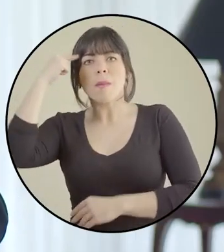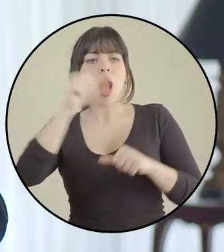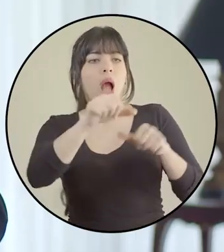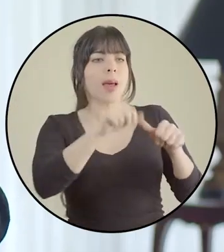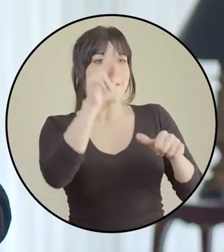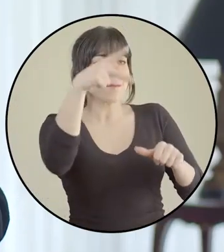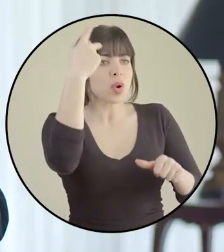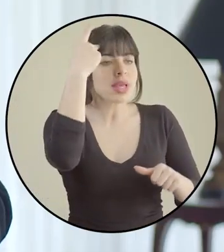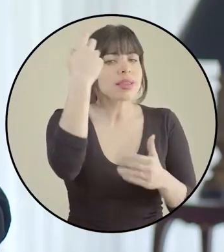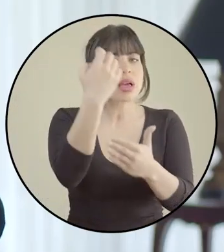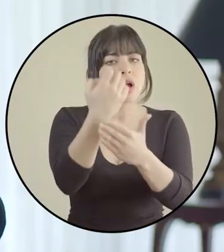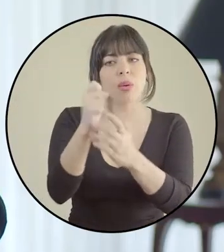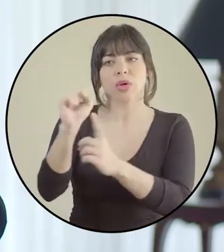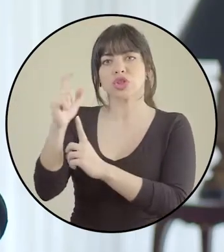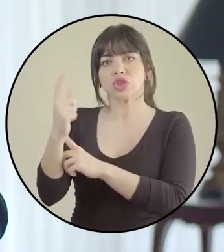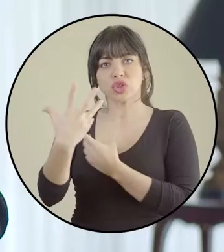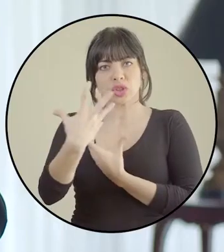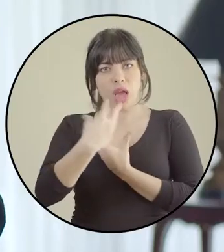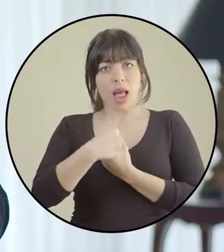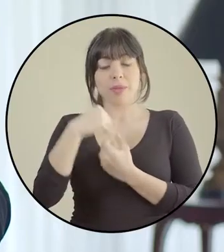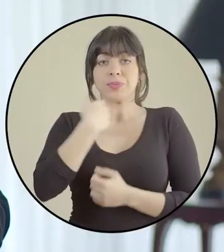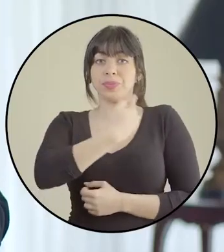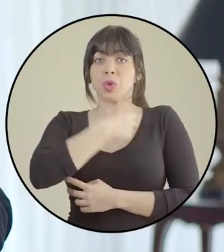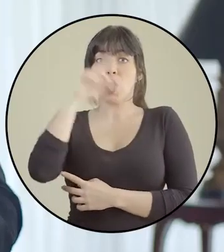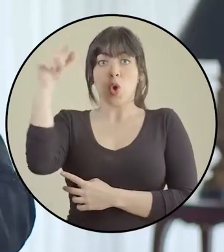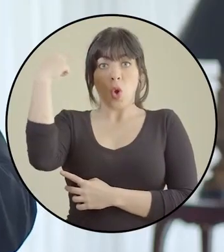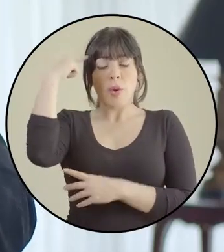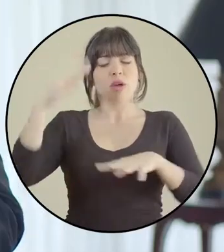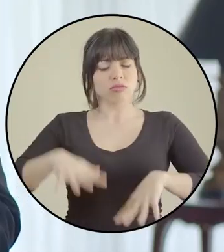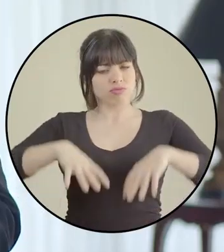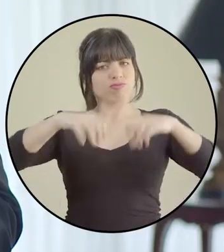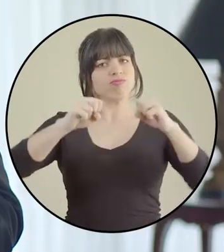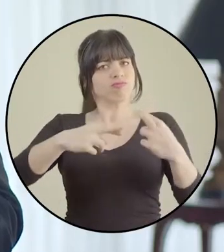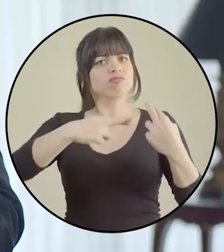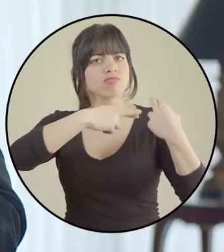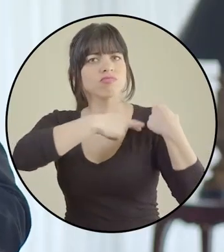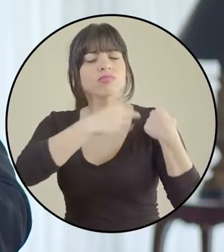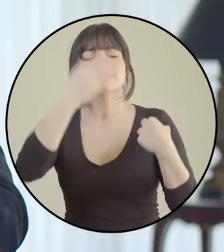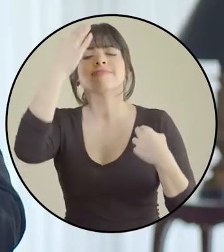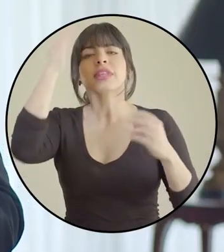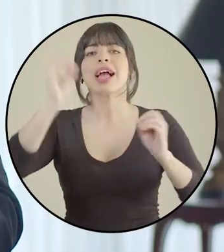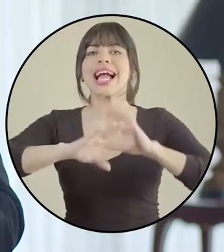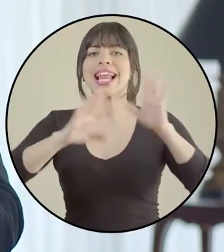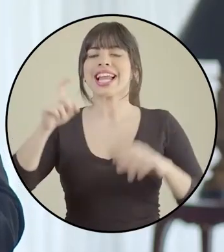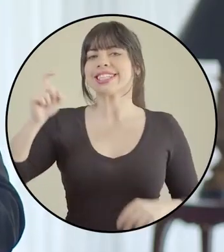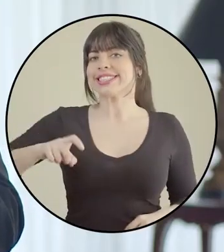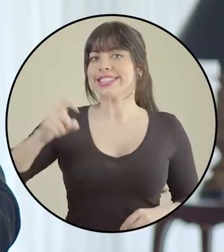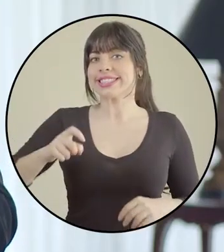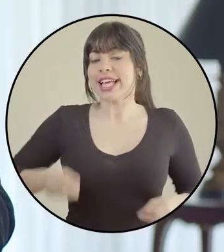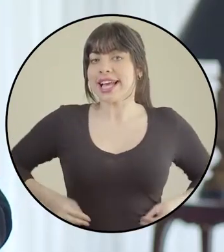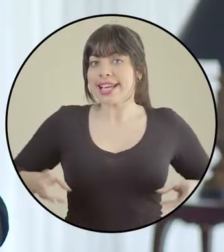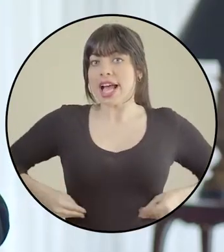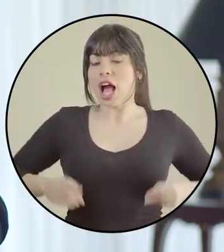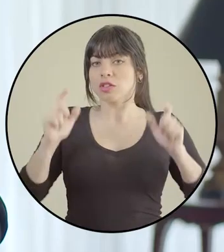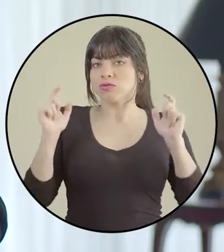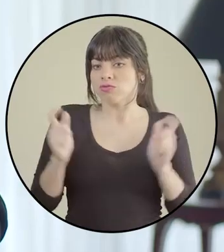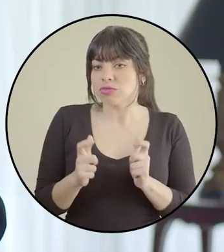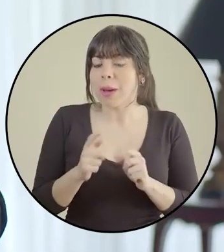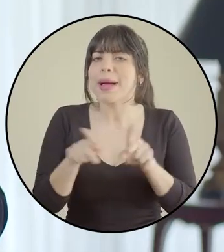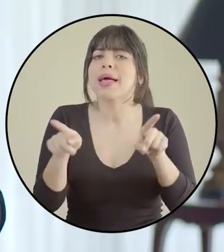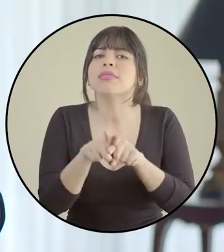sectores políticos, económicos y sociales. Nuestra Administración asume ese deber con la claridad de que se debe reducir el gasto